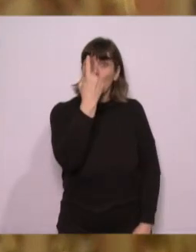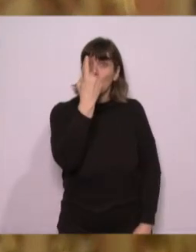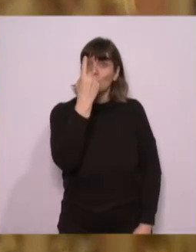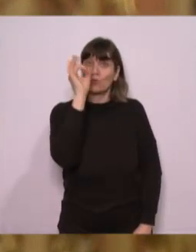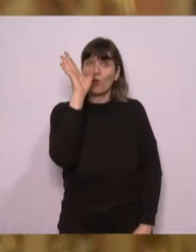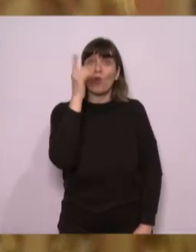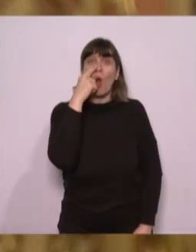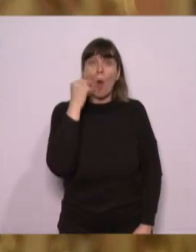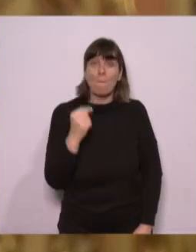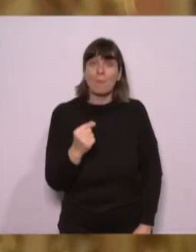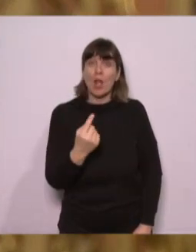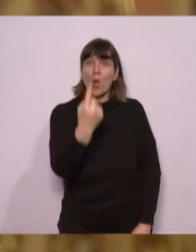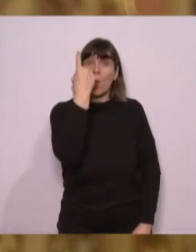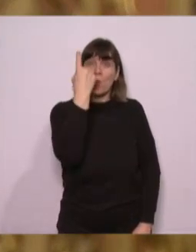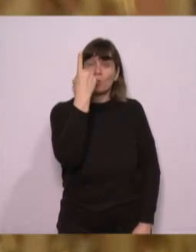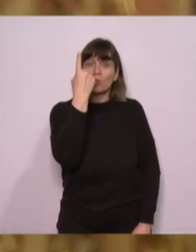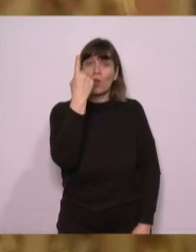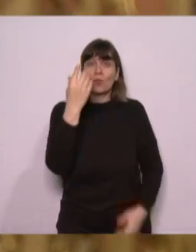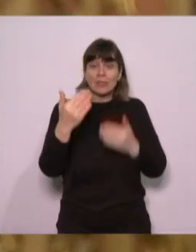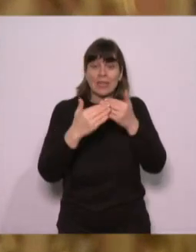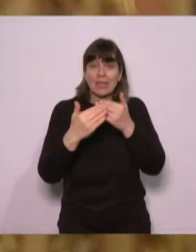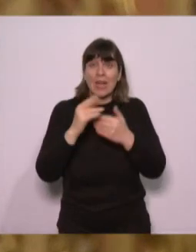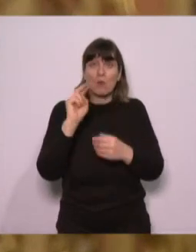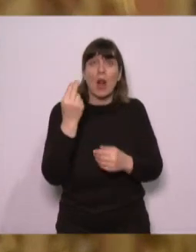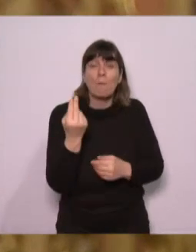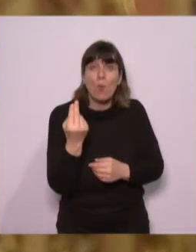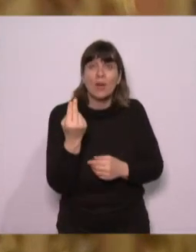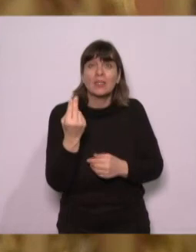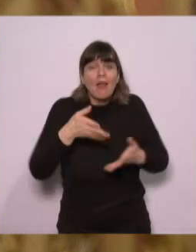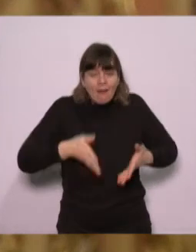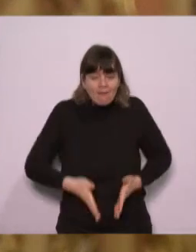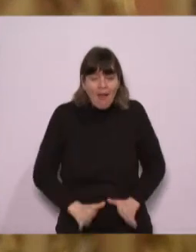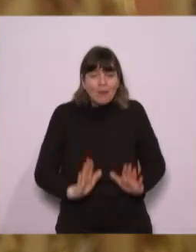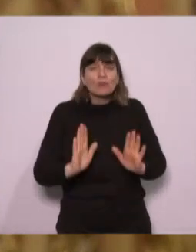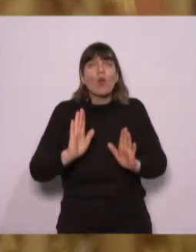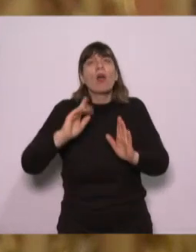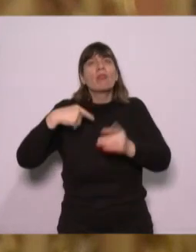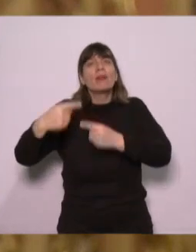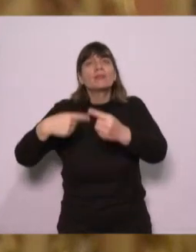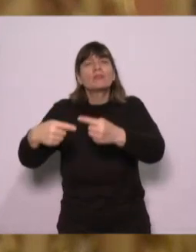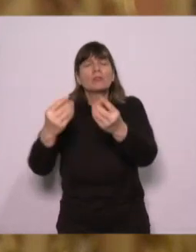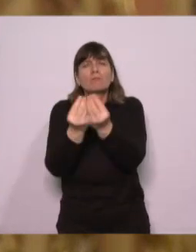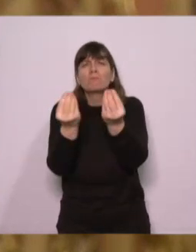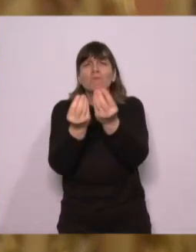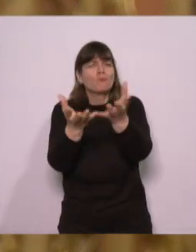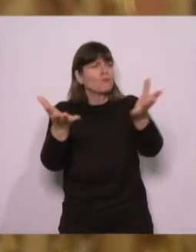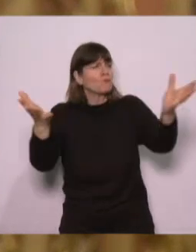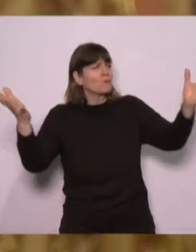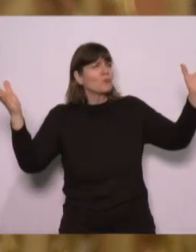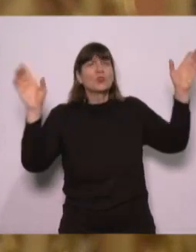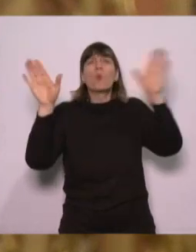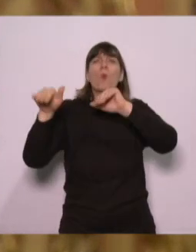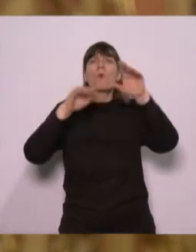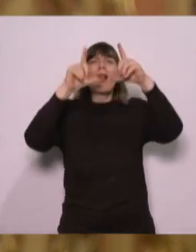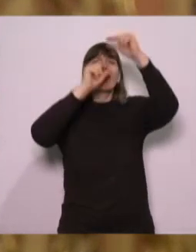solo hombre y de un solo ya cercano a la muerte, nació una descendencia numerosa